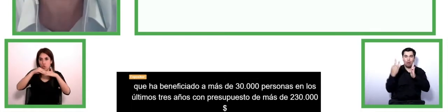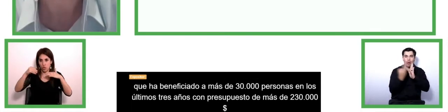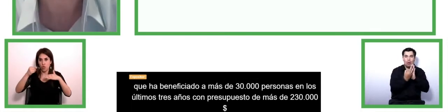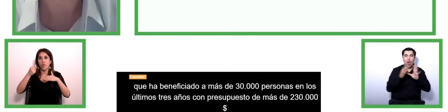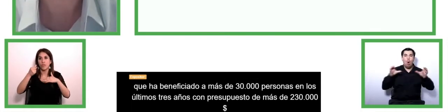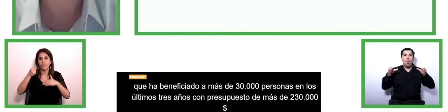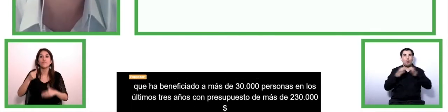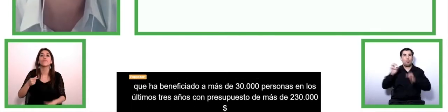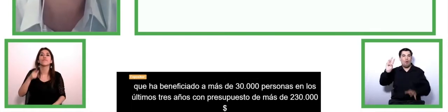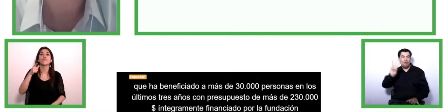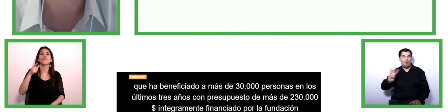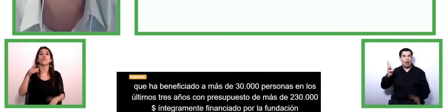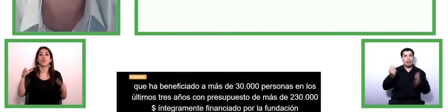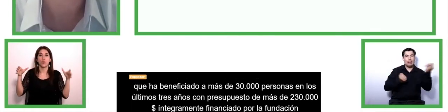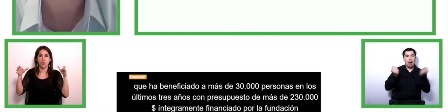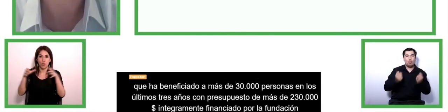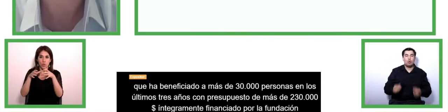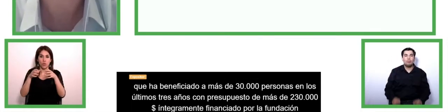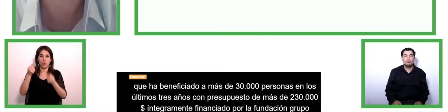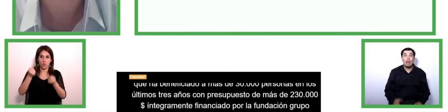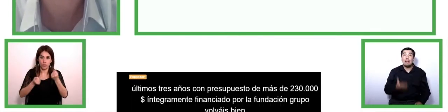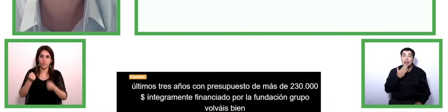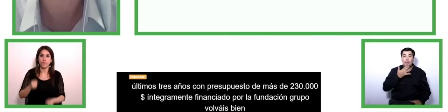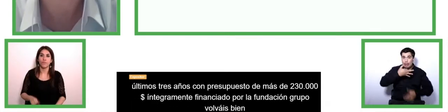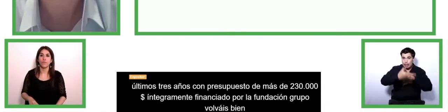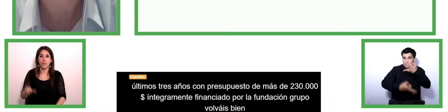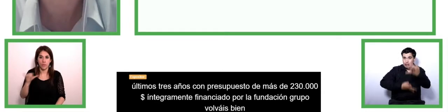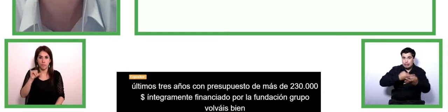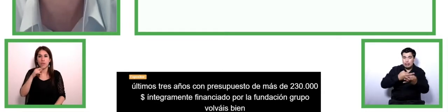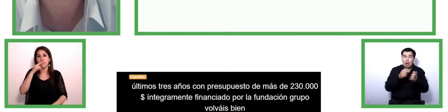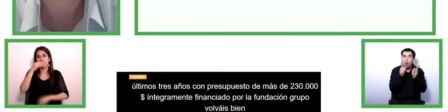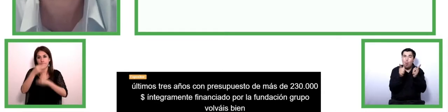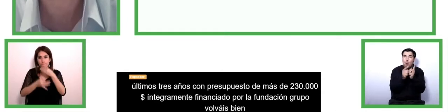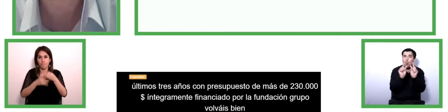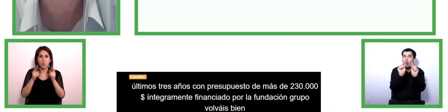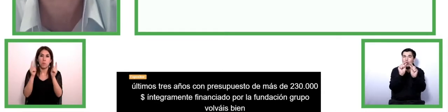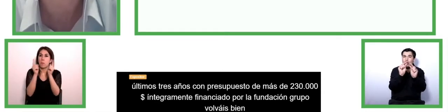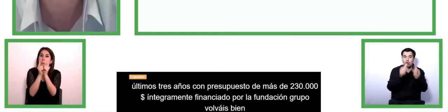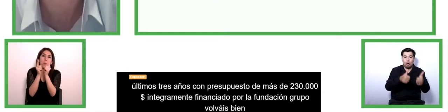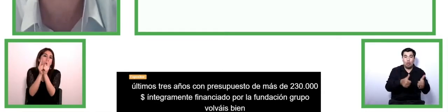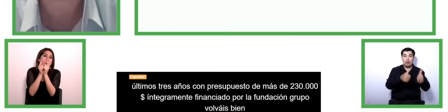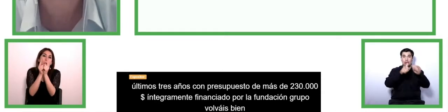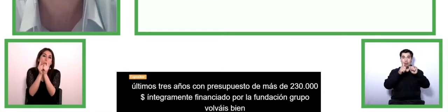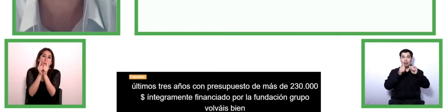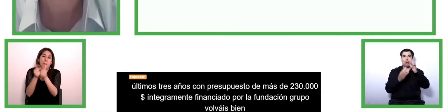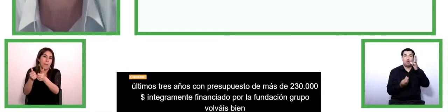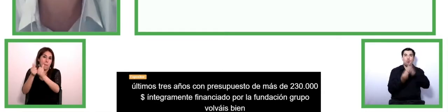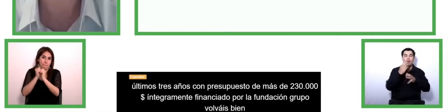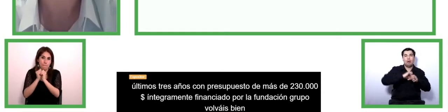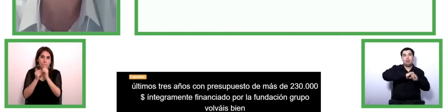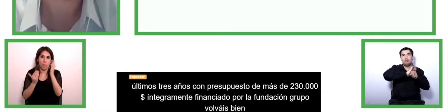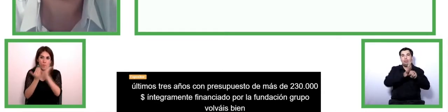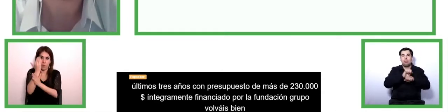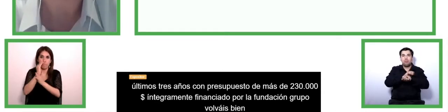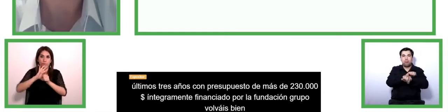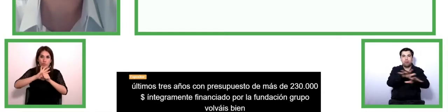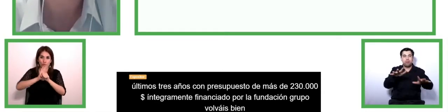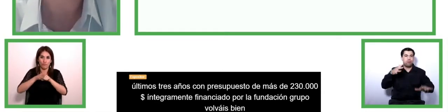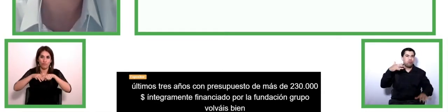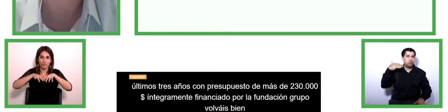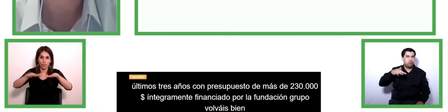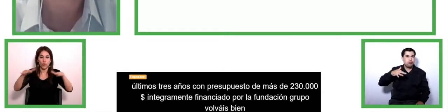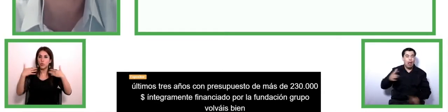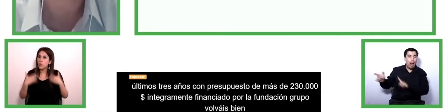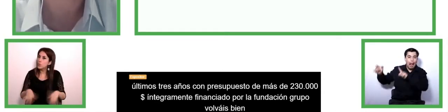Volkswagen. También les vamos a contar un poquito sobre los desafíos que trajo la nueva pandemia de coronavirus, que hasta ahora